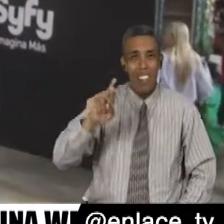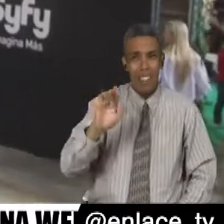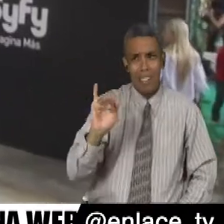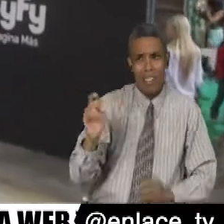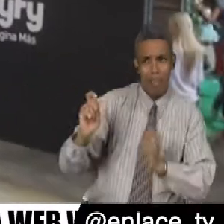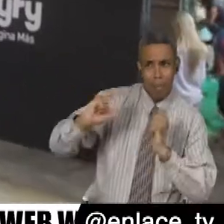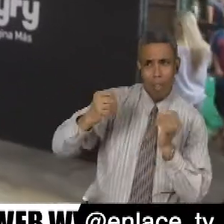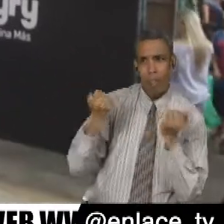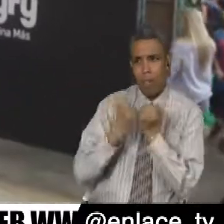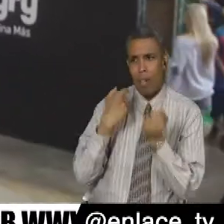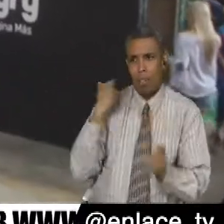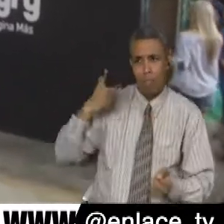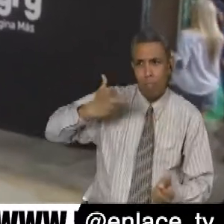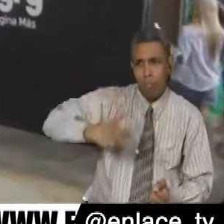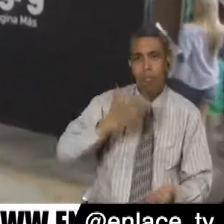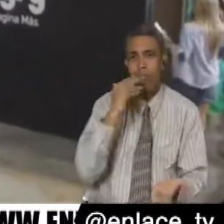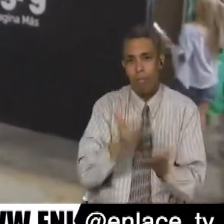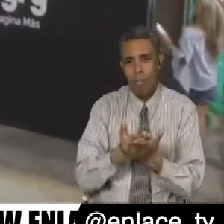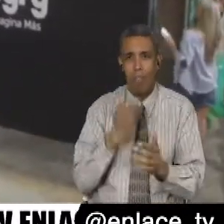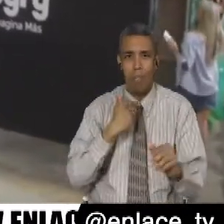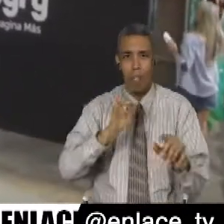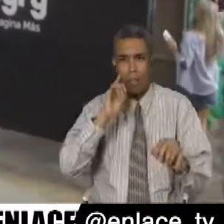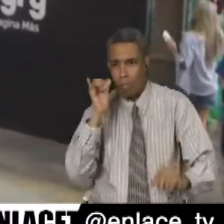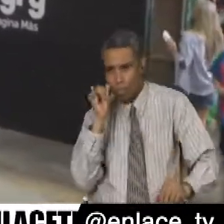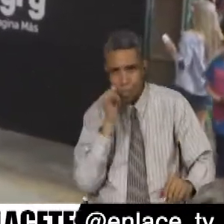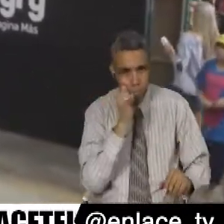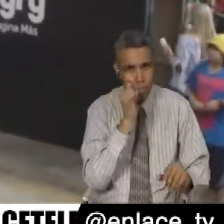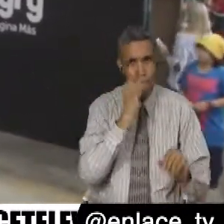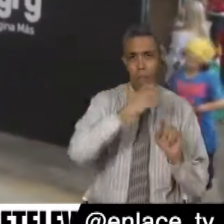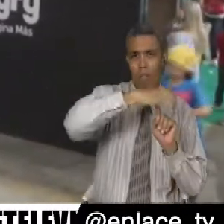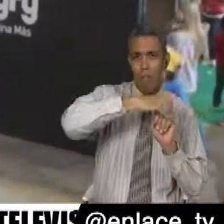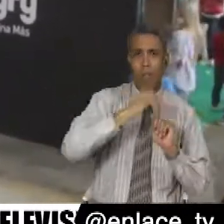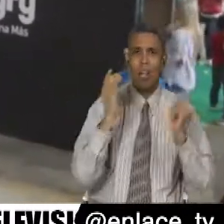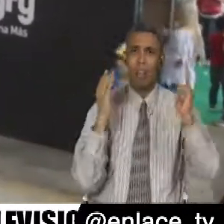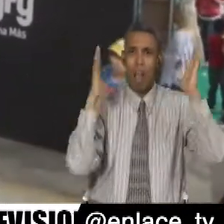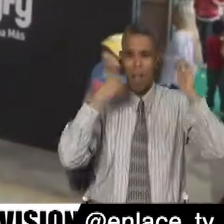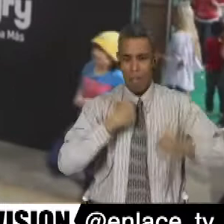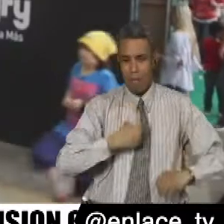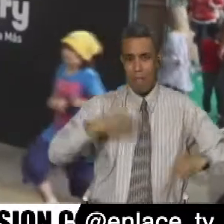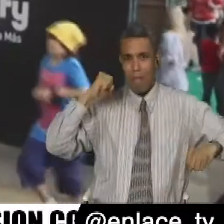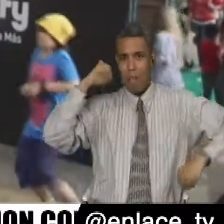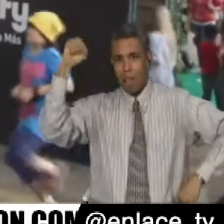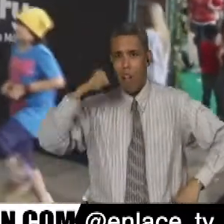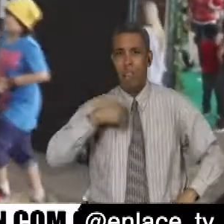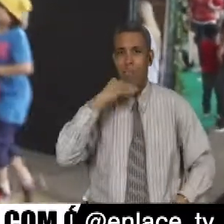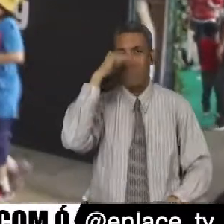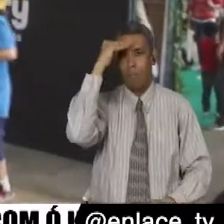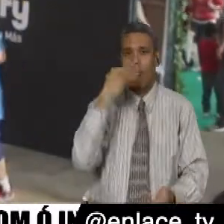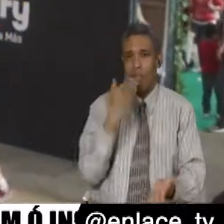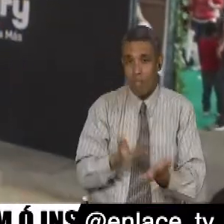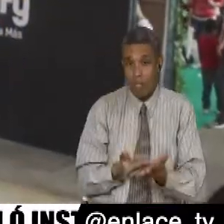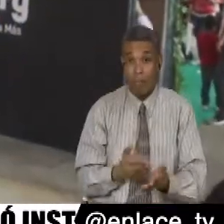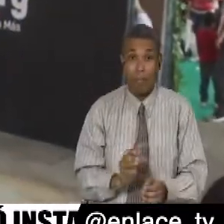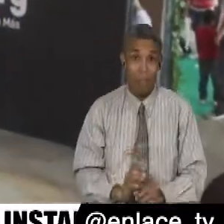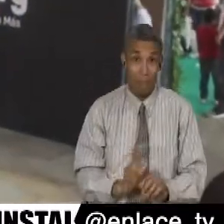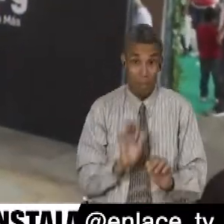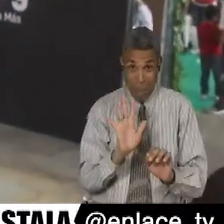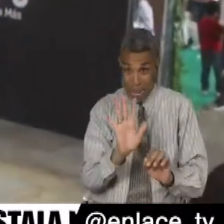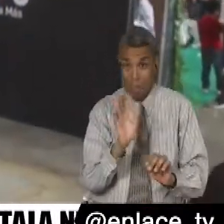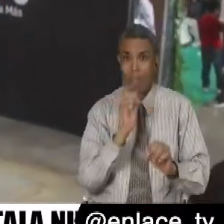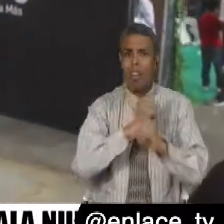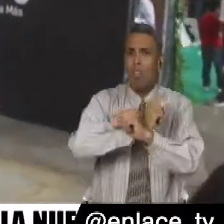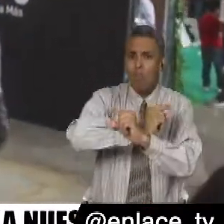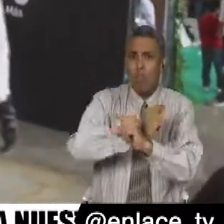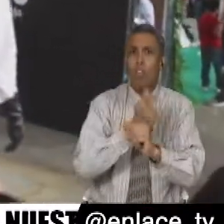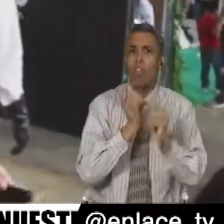televisión hiciéramos presente como siempre en los mejores eventos del país a ustedes gracias por acompañarme y estén pendientes de las redes sociales porque seguiremos